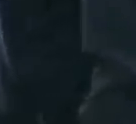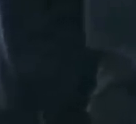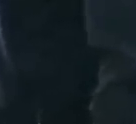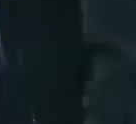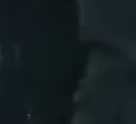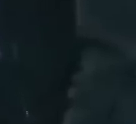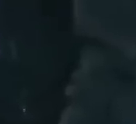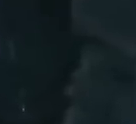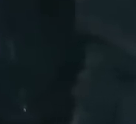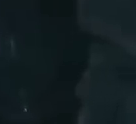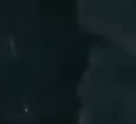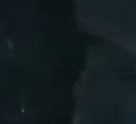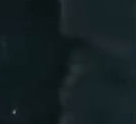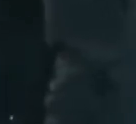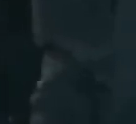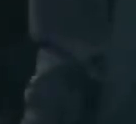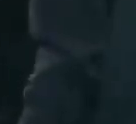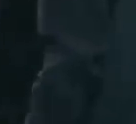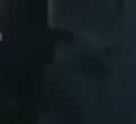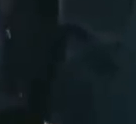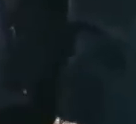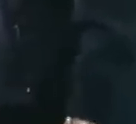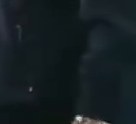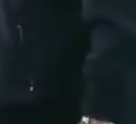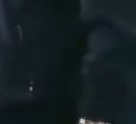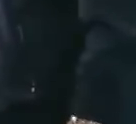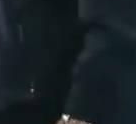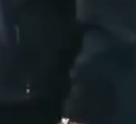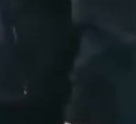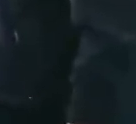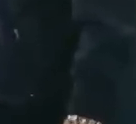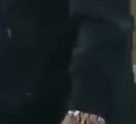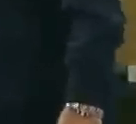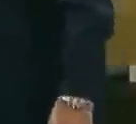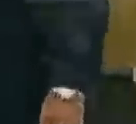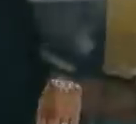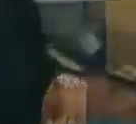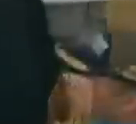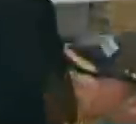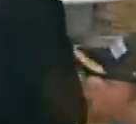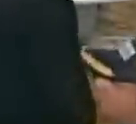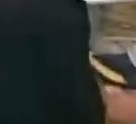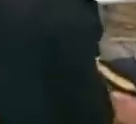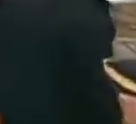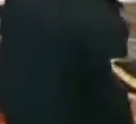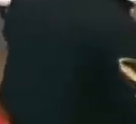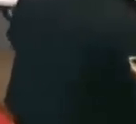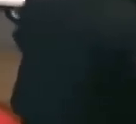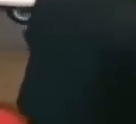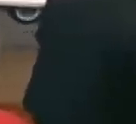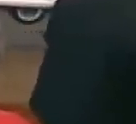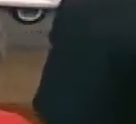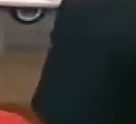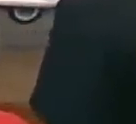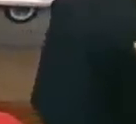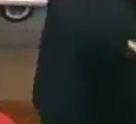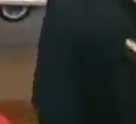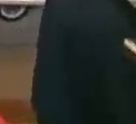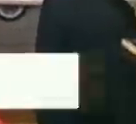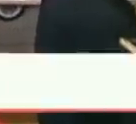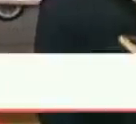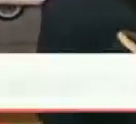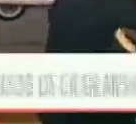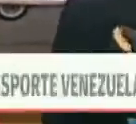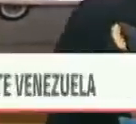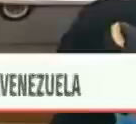Venezuela, Nicolás Maduro, junto a la clase trabajadora, celebra el primer gran año de la gran misión Transporte